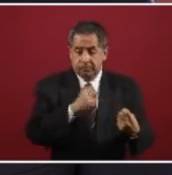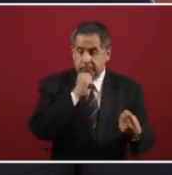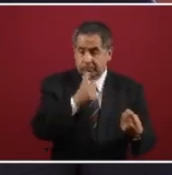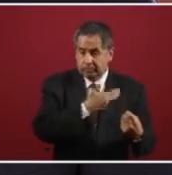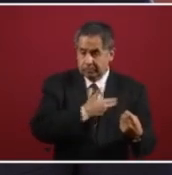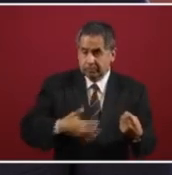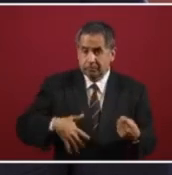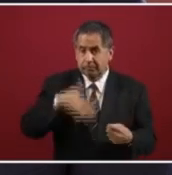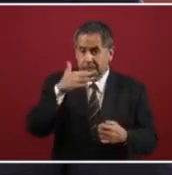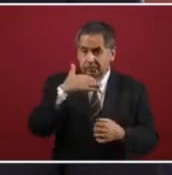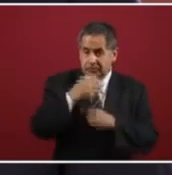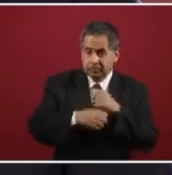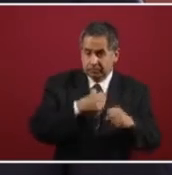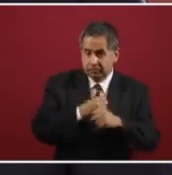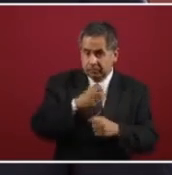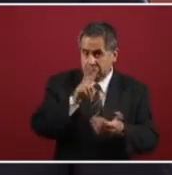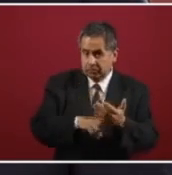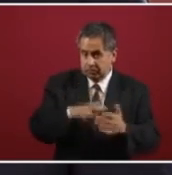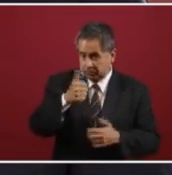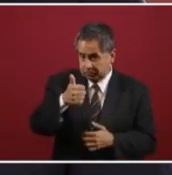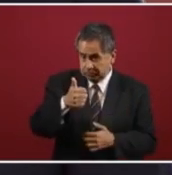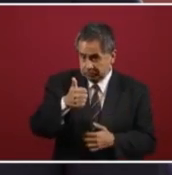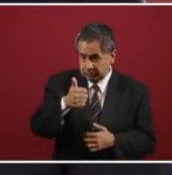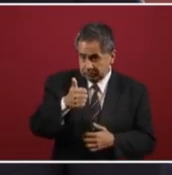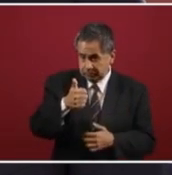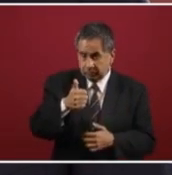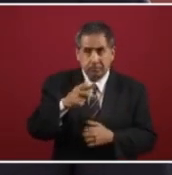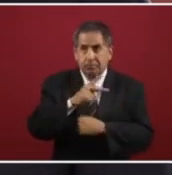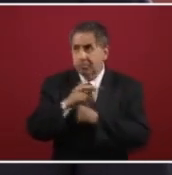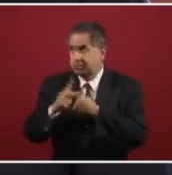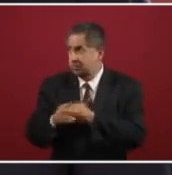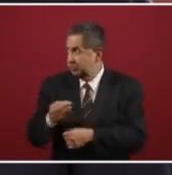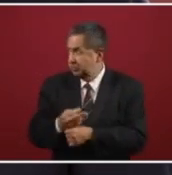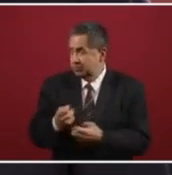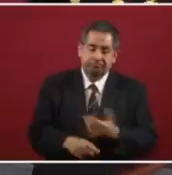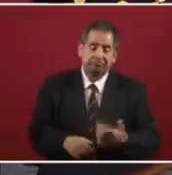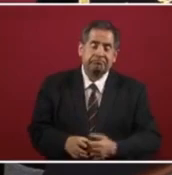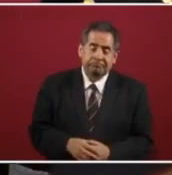el fraude del 2006, no estaría el país como está.